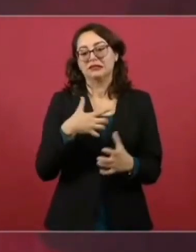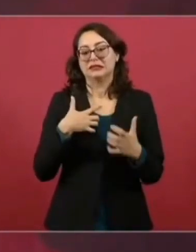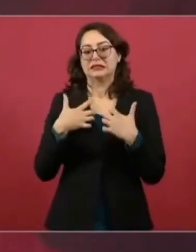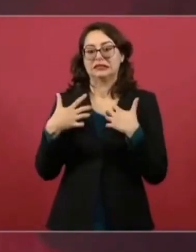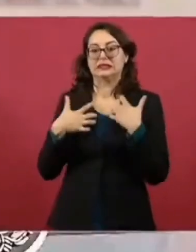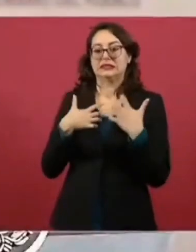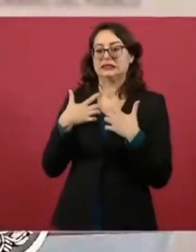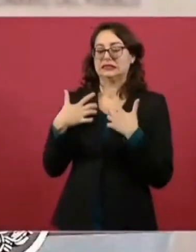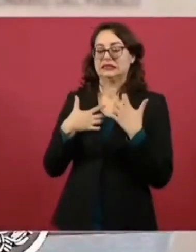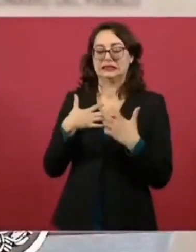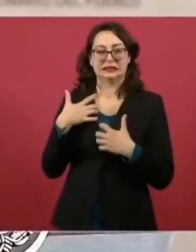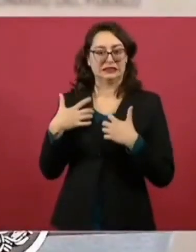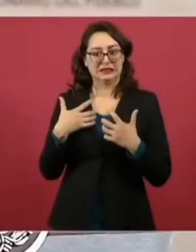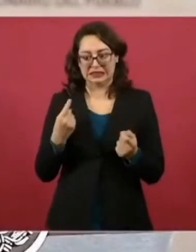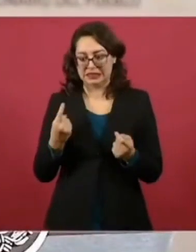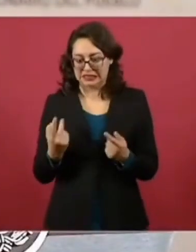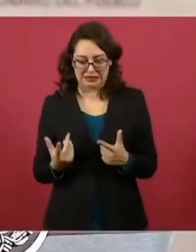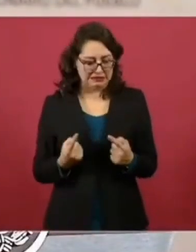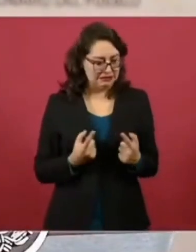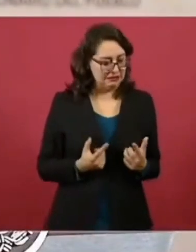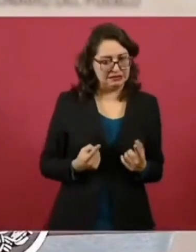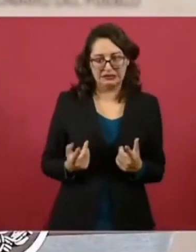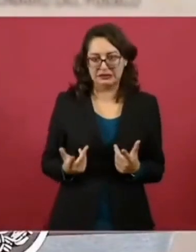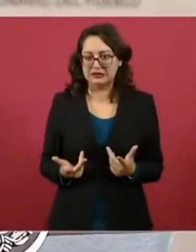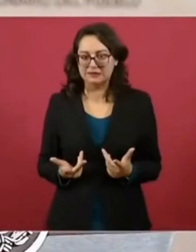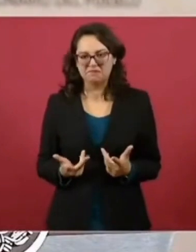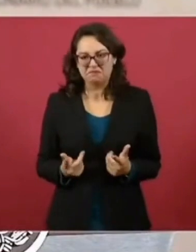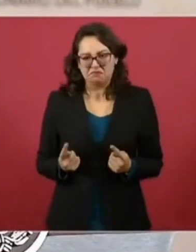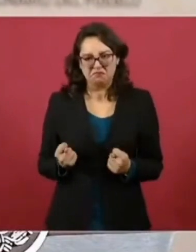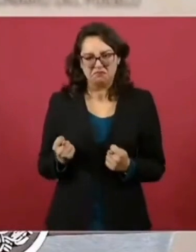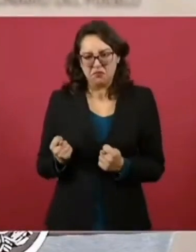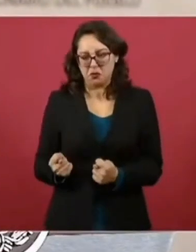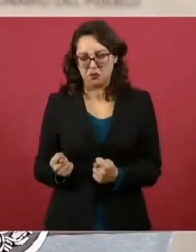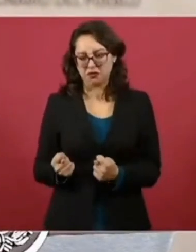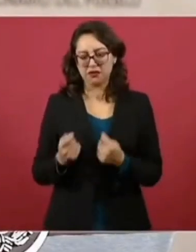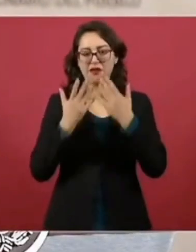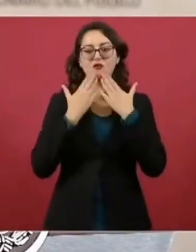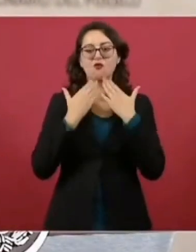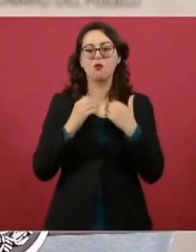no hay recato, no hay ética.